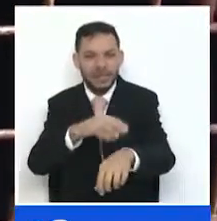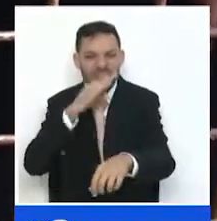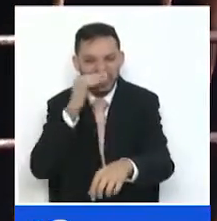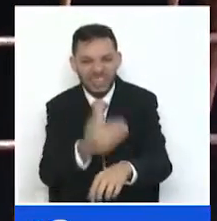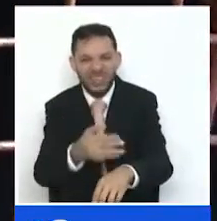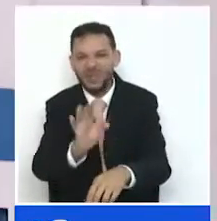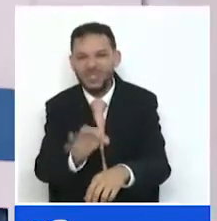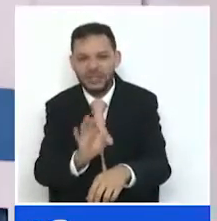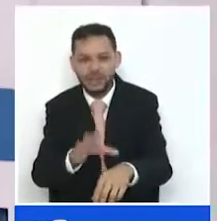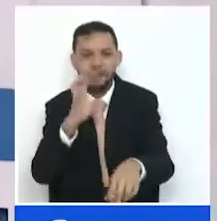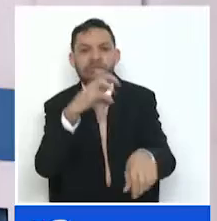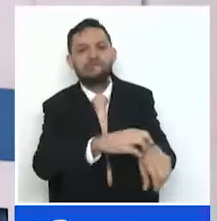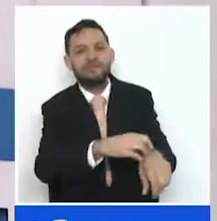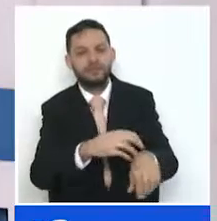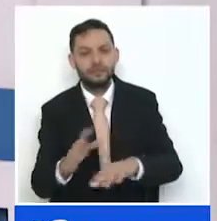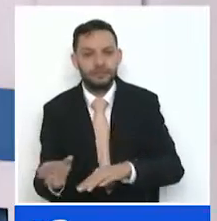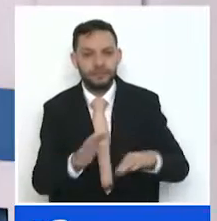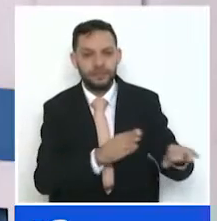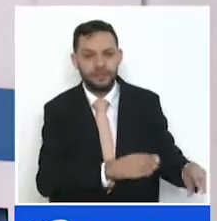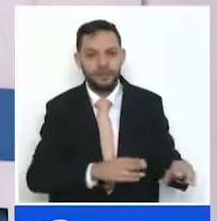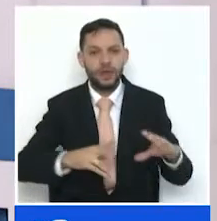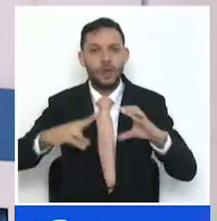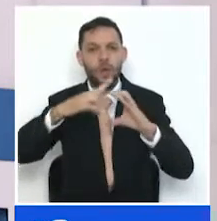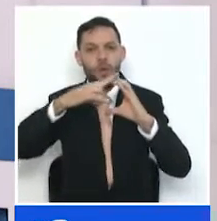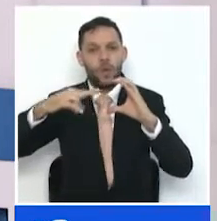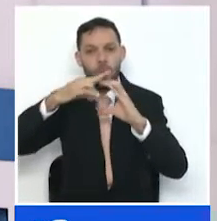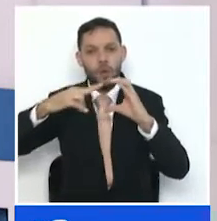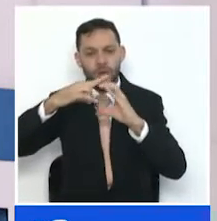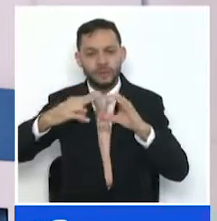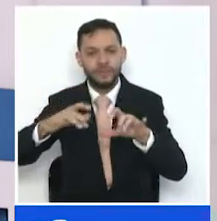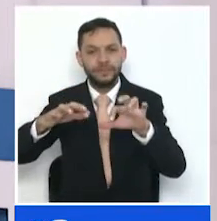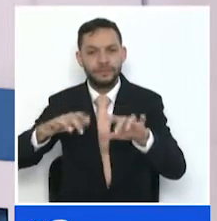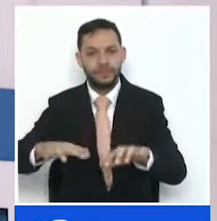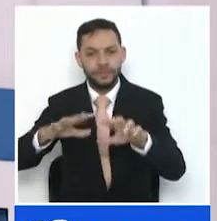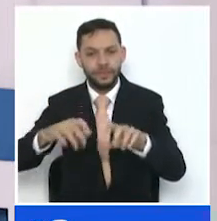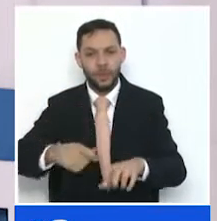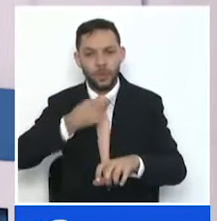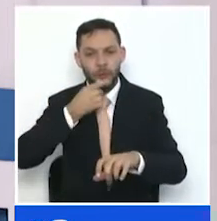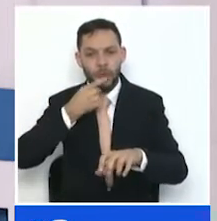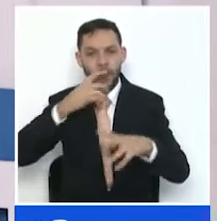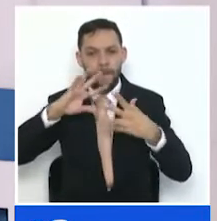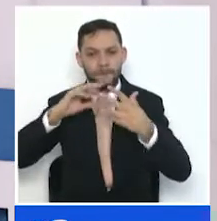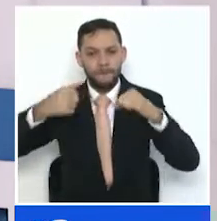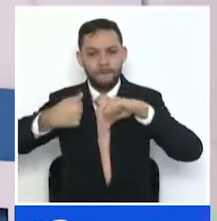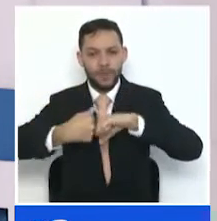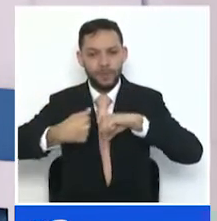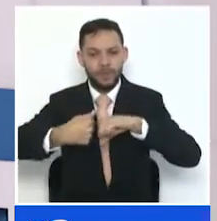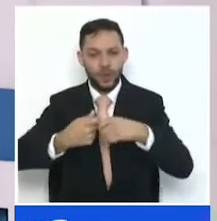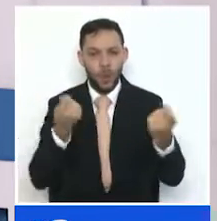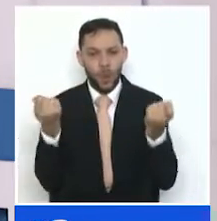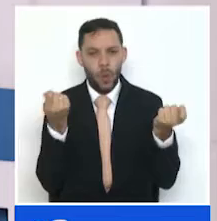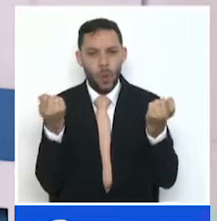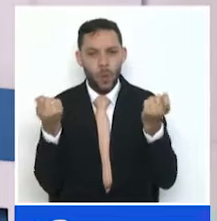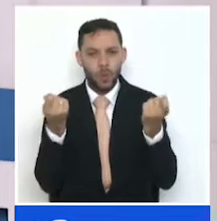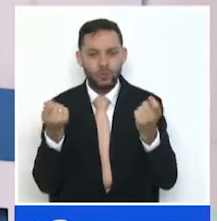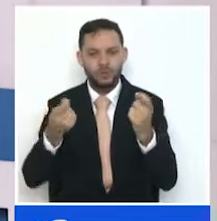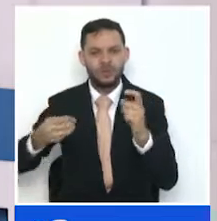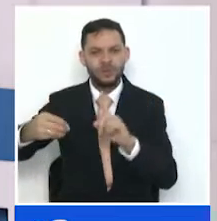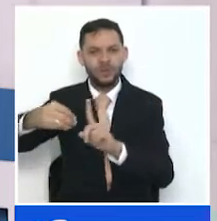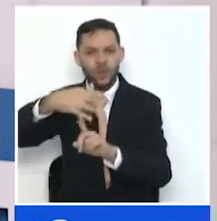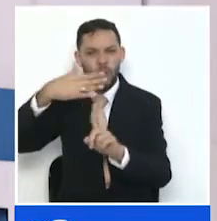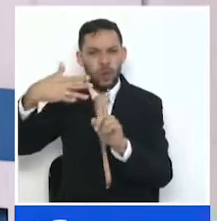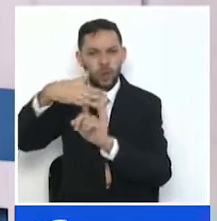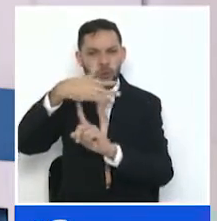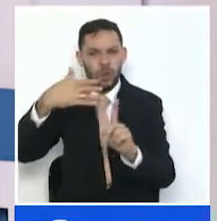edad. Corpo Caldas realiza con el apoyo de la Secretaría de Tránsito Municipal operativos de control de contaminación por fuentes de